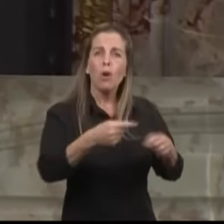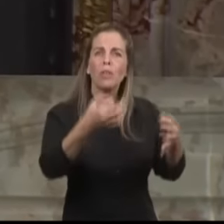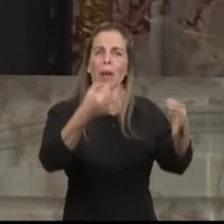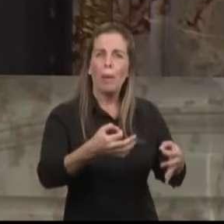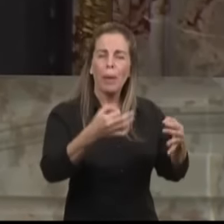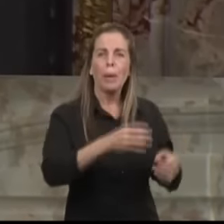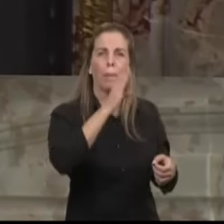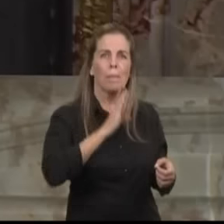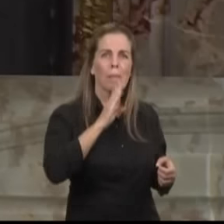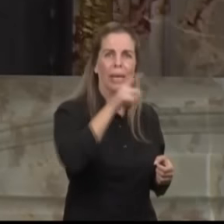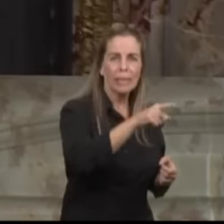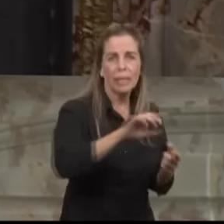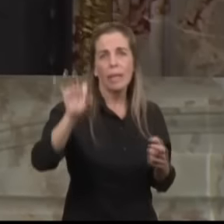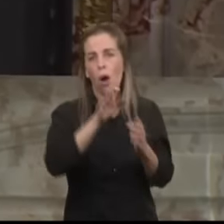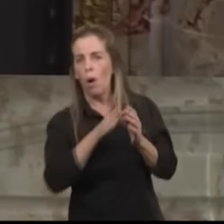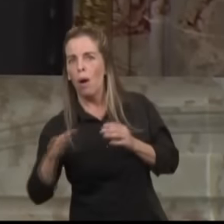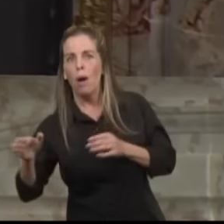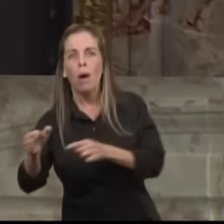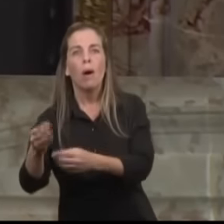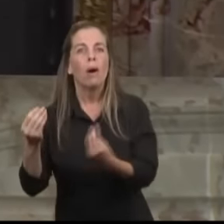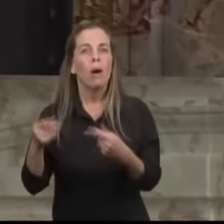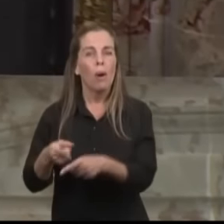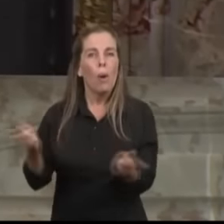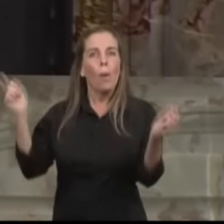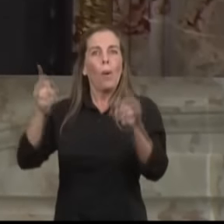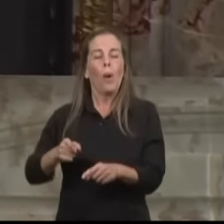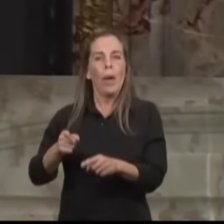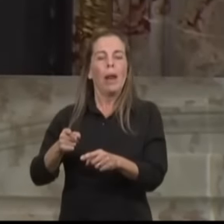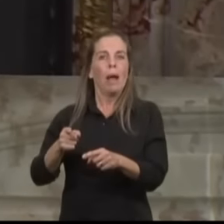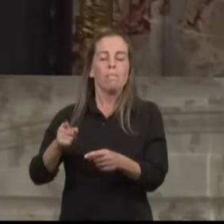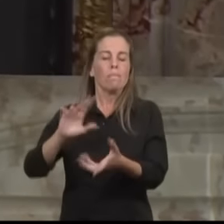paciencia o tomar el atajo e inevitablemente volver a chocar.